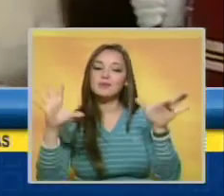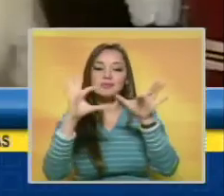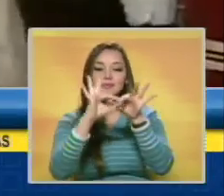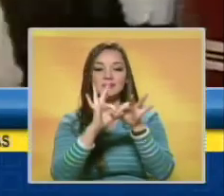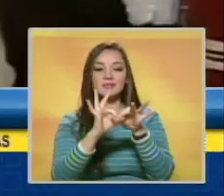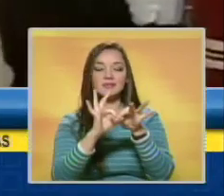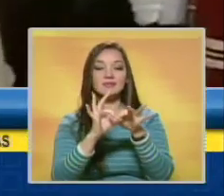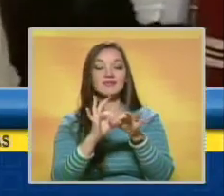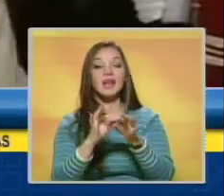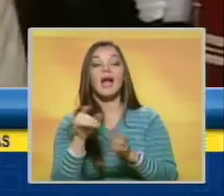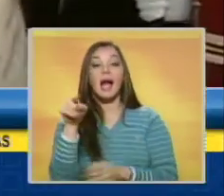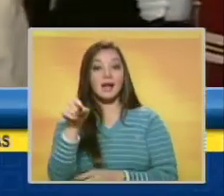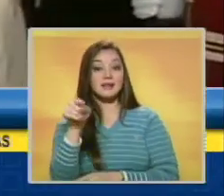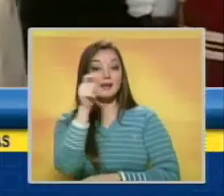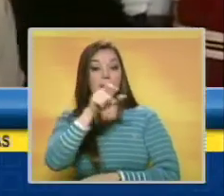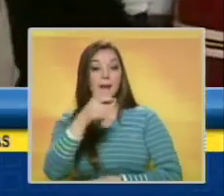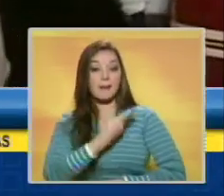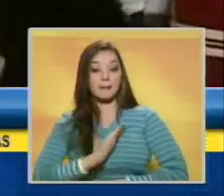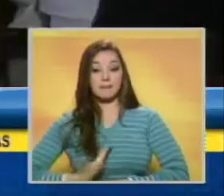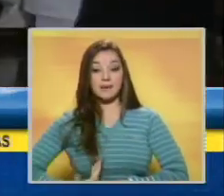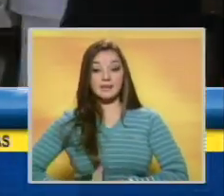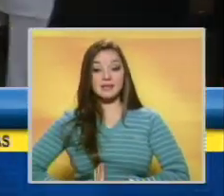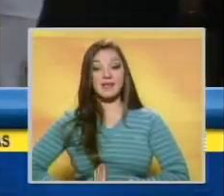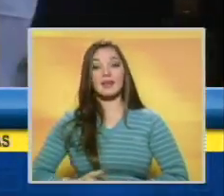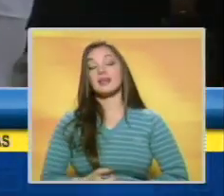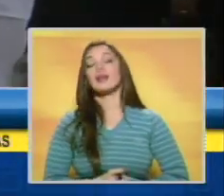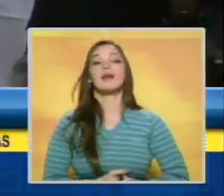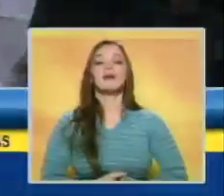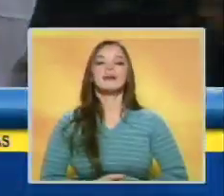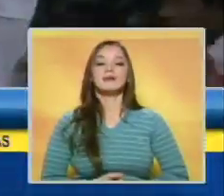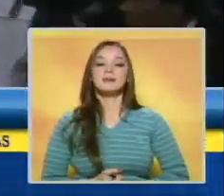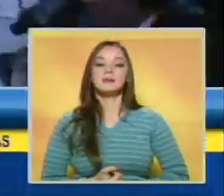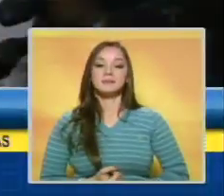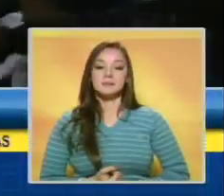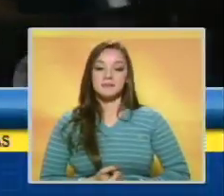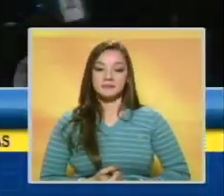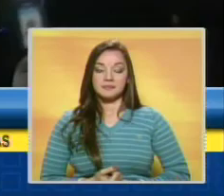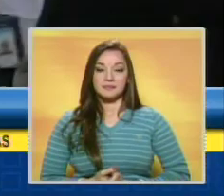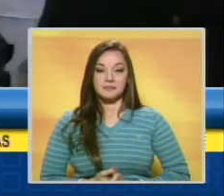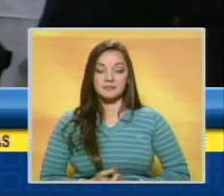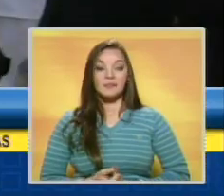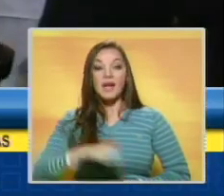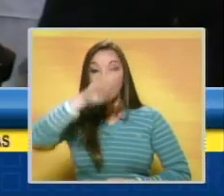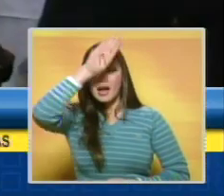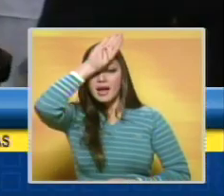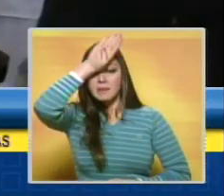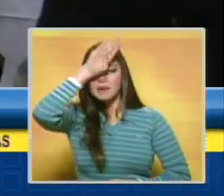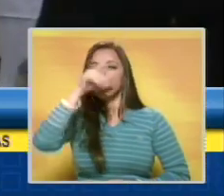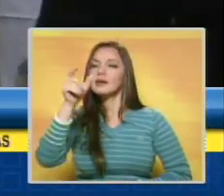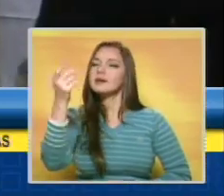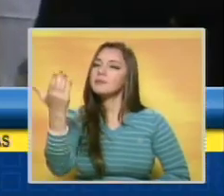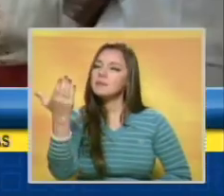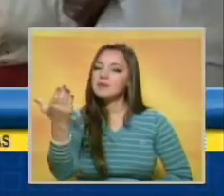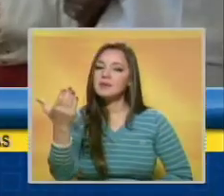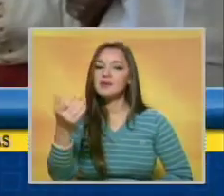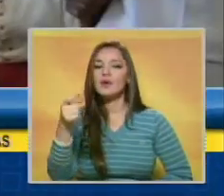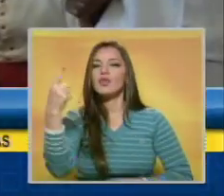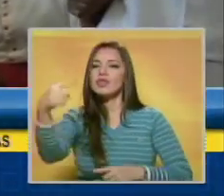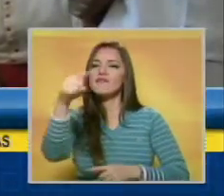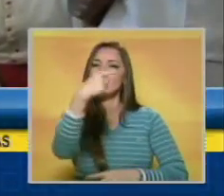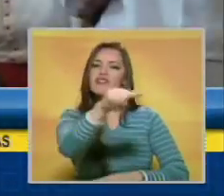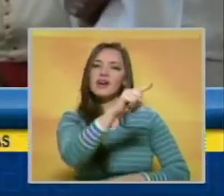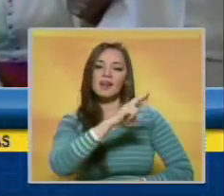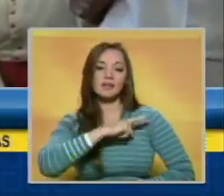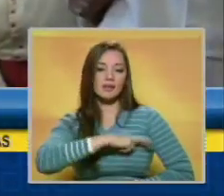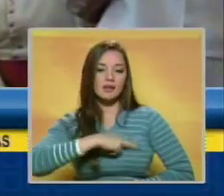recibimiento, encabezados por el presidente Maithripala Sirisena, el Santo Padre pidió a los miembros de las distintas religiones